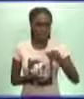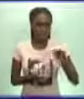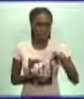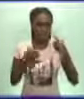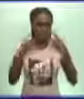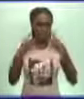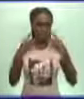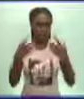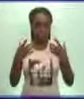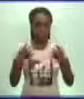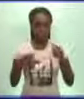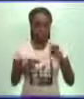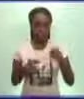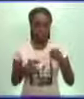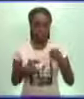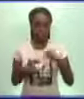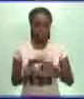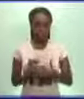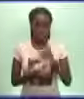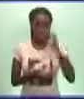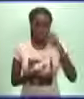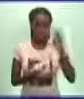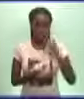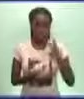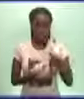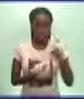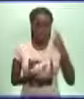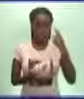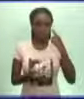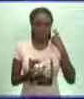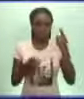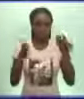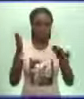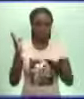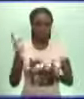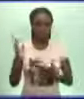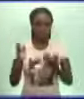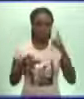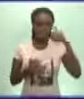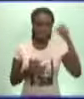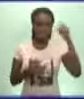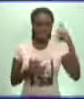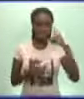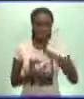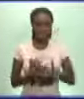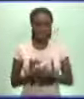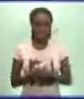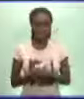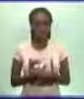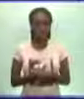novela más famosa, te propongo ofrecerte algunas ideas.